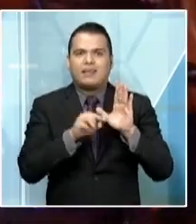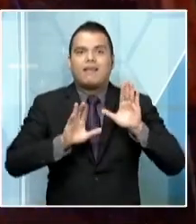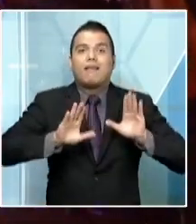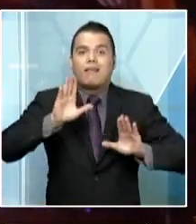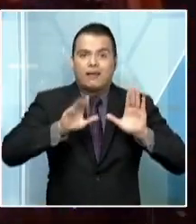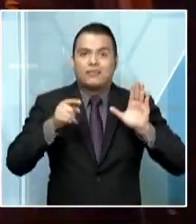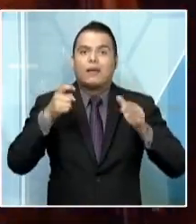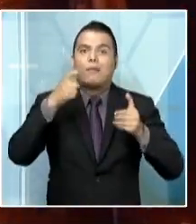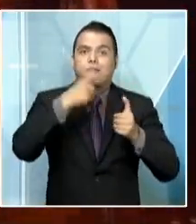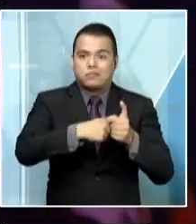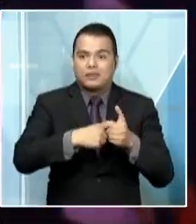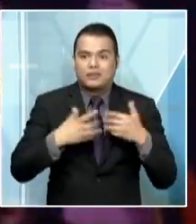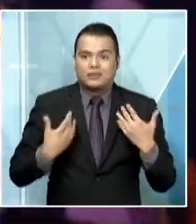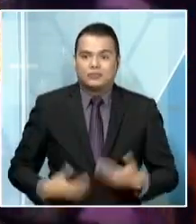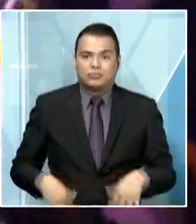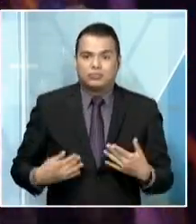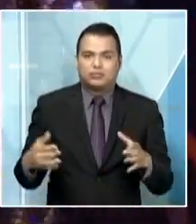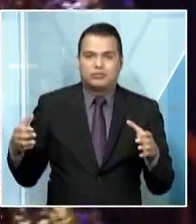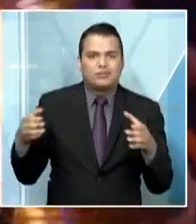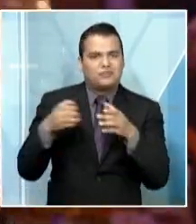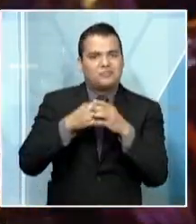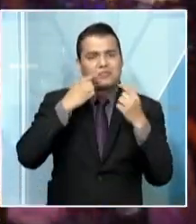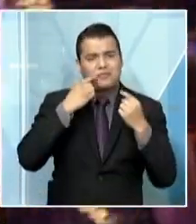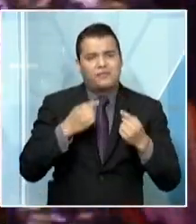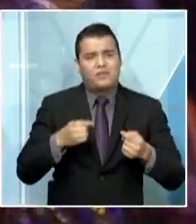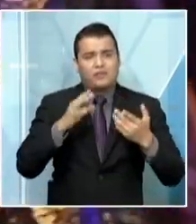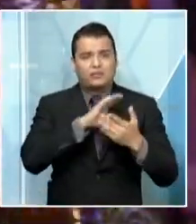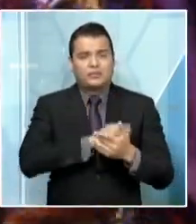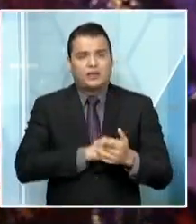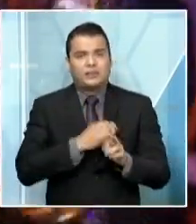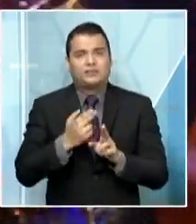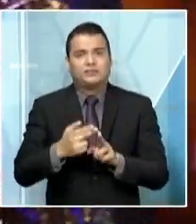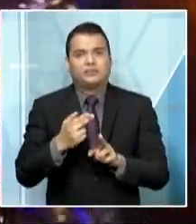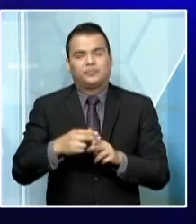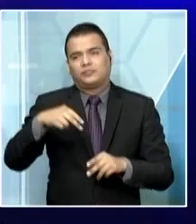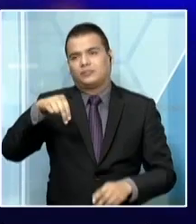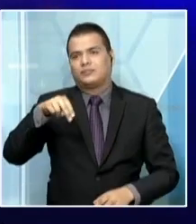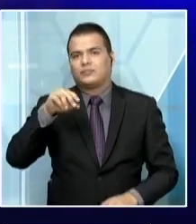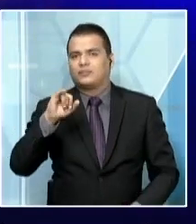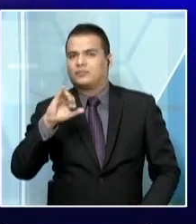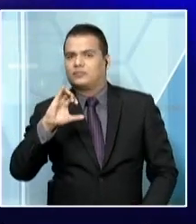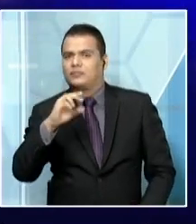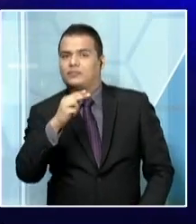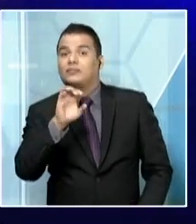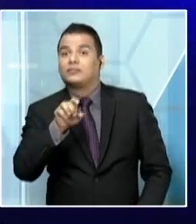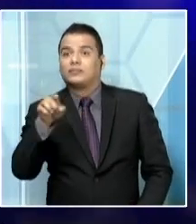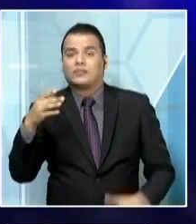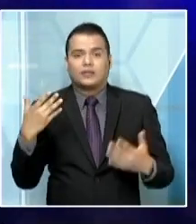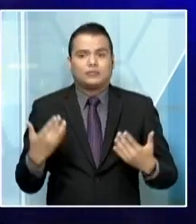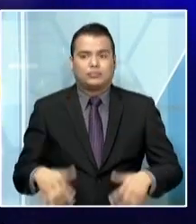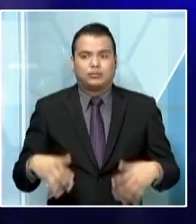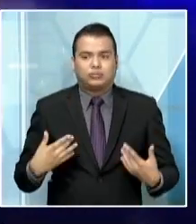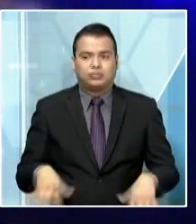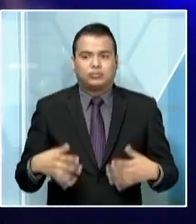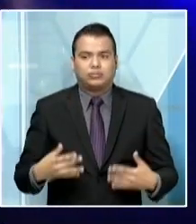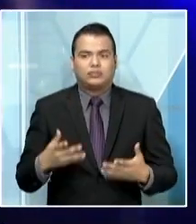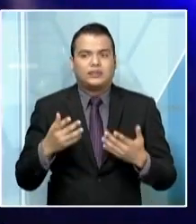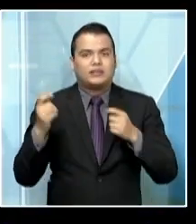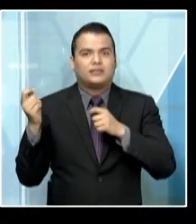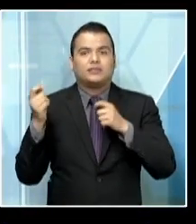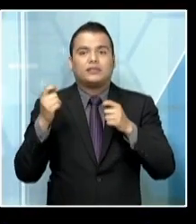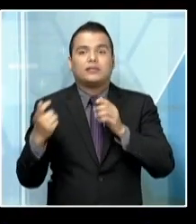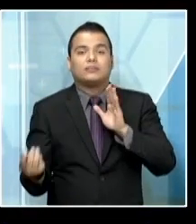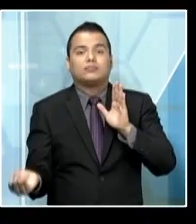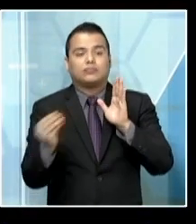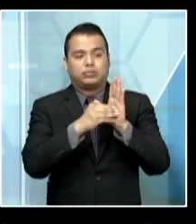La orquesta de salsa más representativa de Colombia, el Grupo Niche, fue nominada a los Latin Grammy a Mejor Álbum de Salsa. El álbum por el cual se recibe este honor